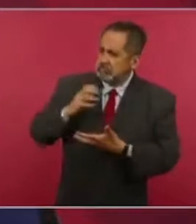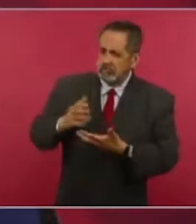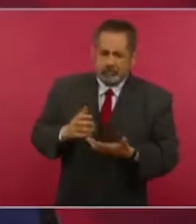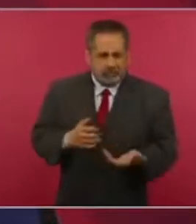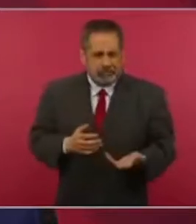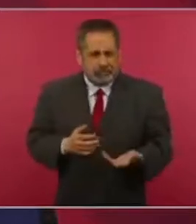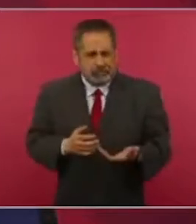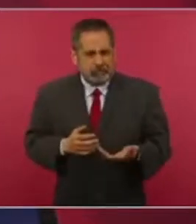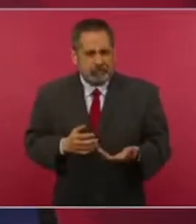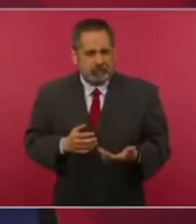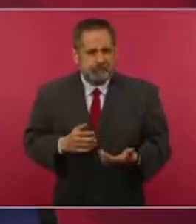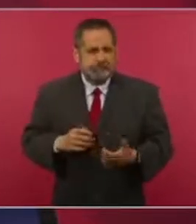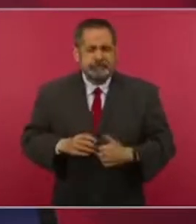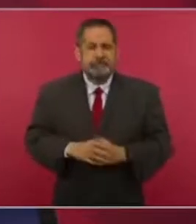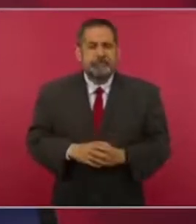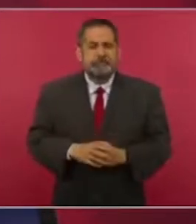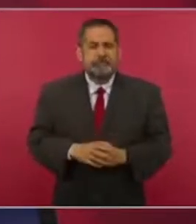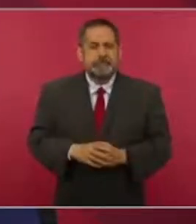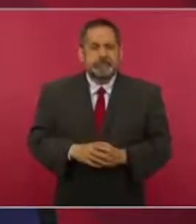Entonces,